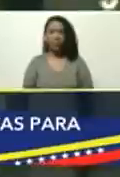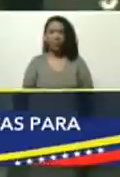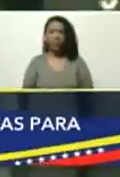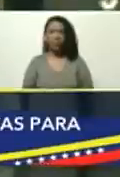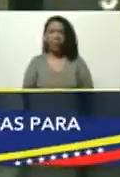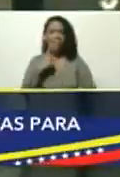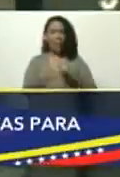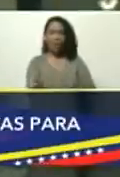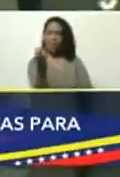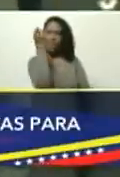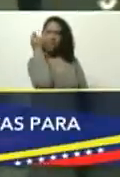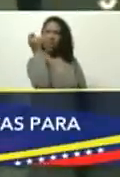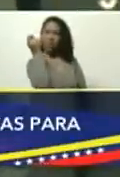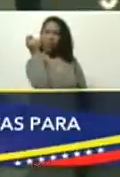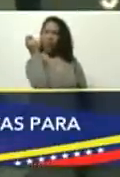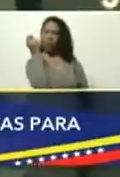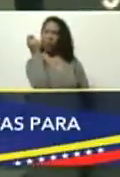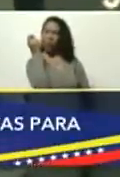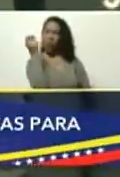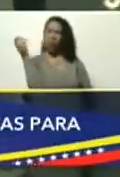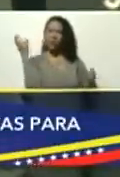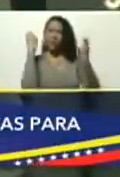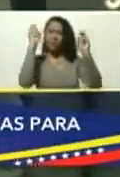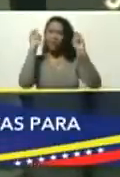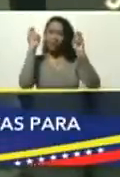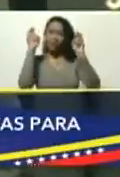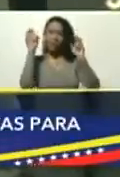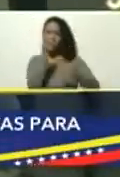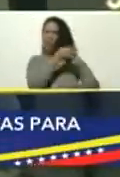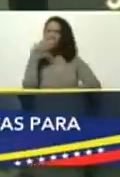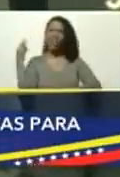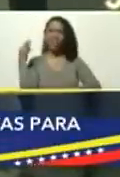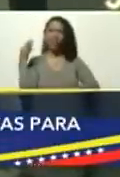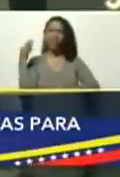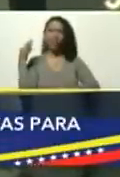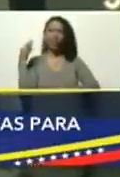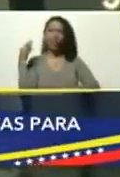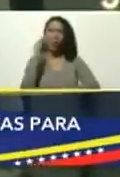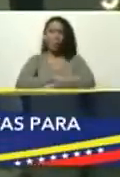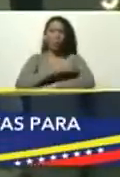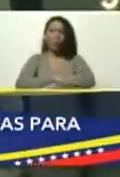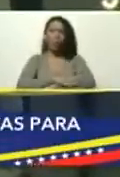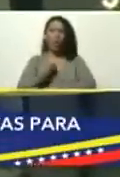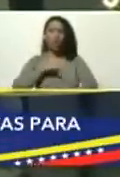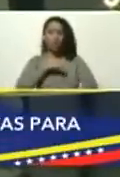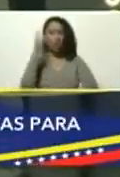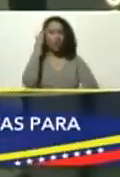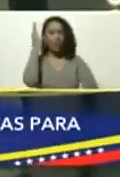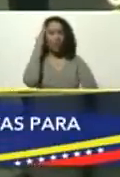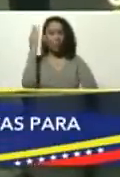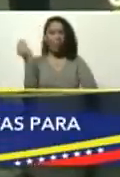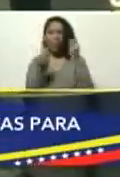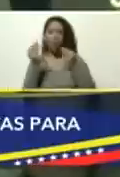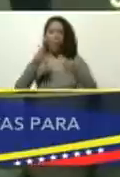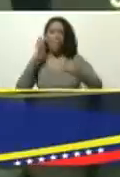Pero ningún crimen es perfecto. Y nosotros sabremos